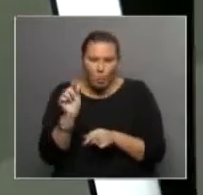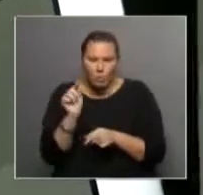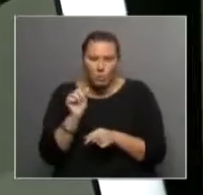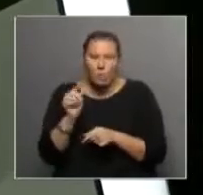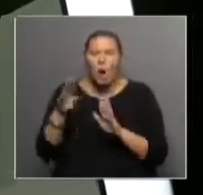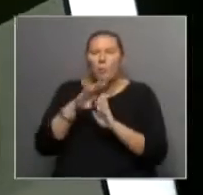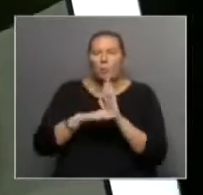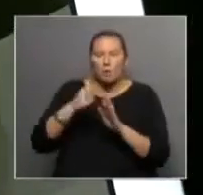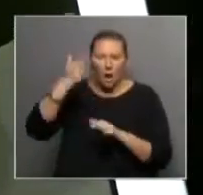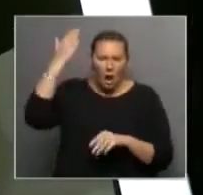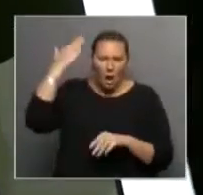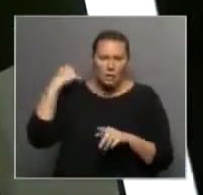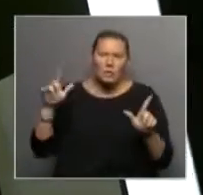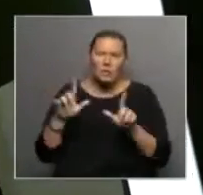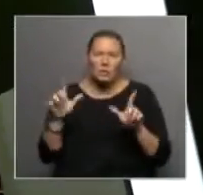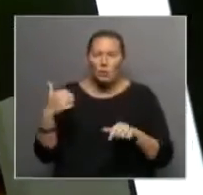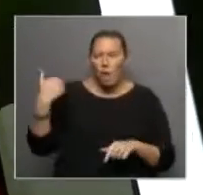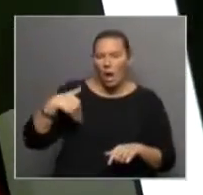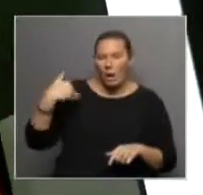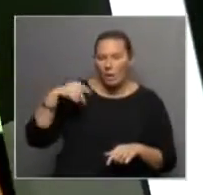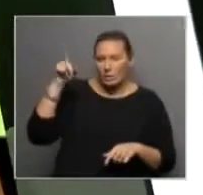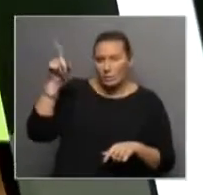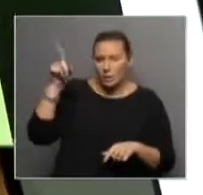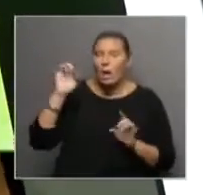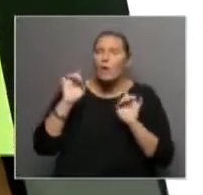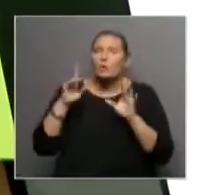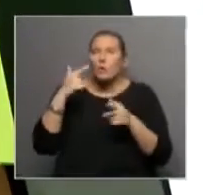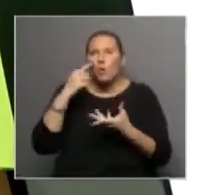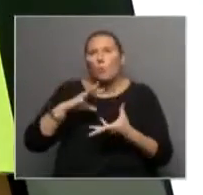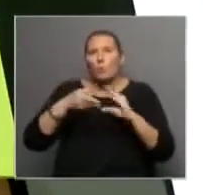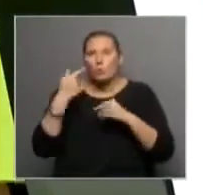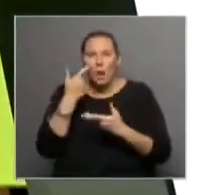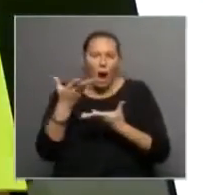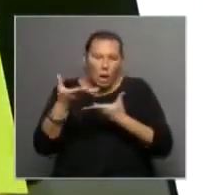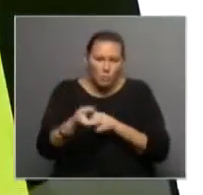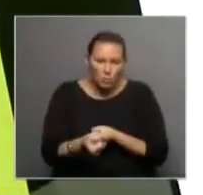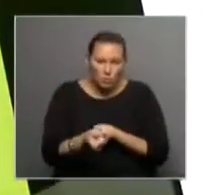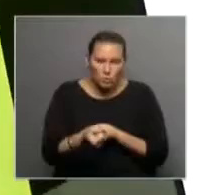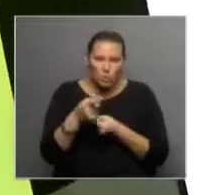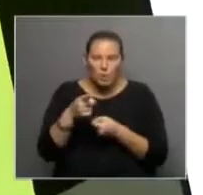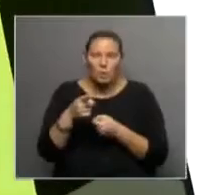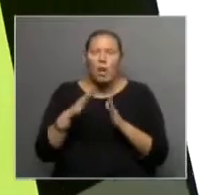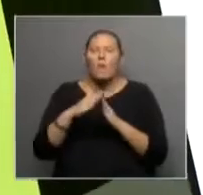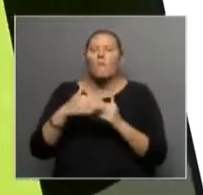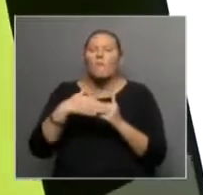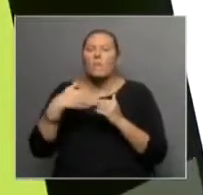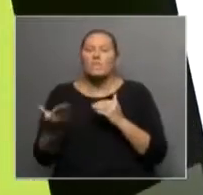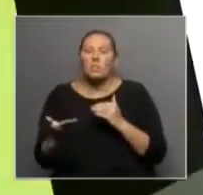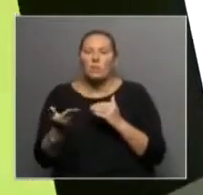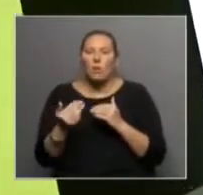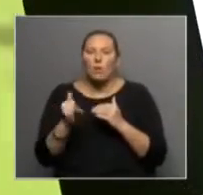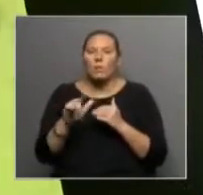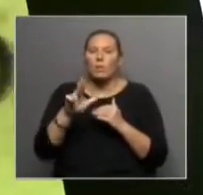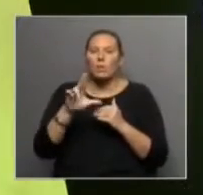que se emitió en su momento en la televisión argentina, simplemente para ilustrar esto. Esto pertenece a justamente Mi Vecino Ilustre, un programa que